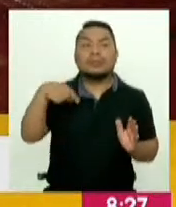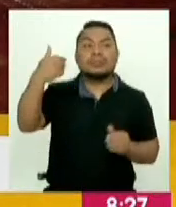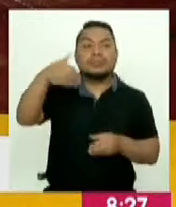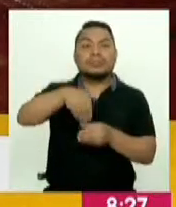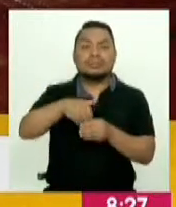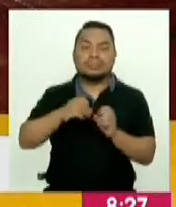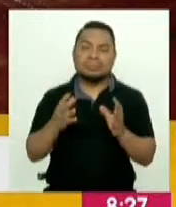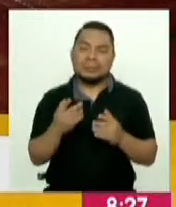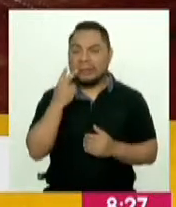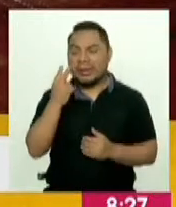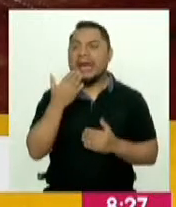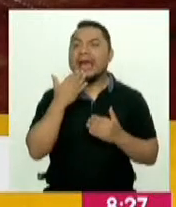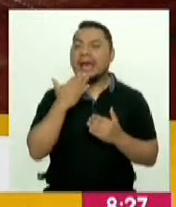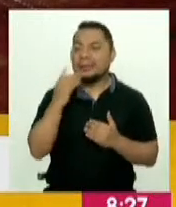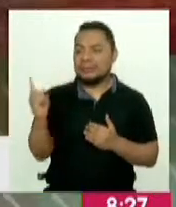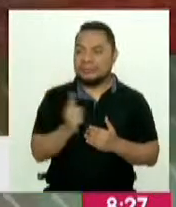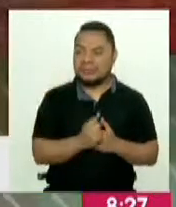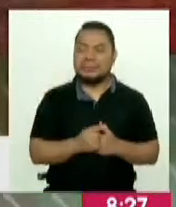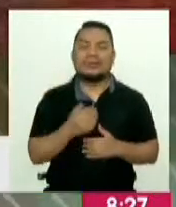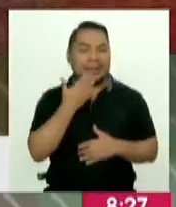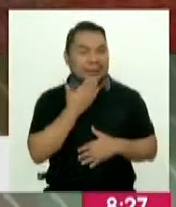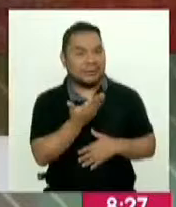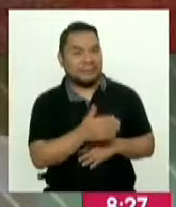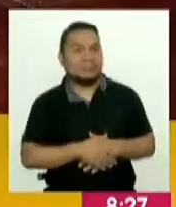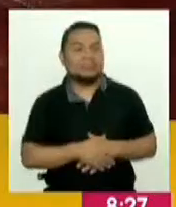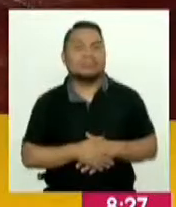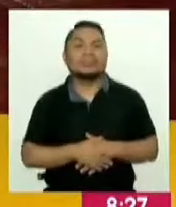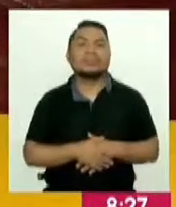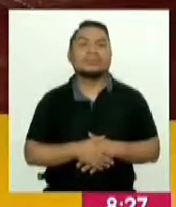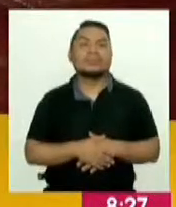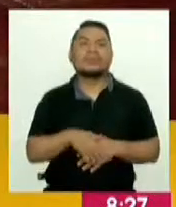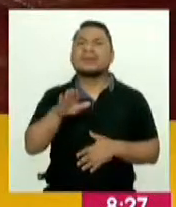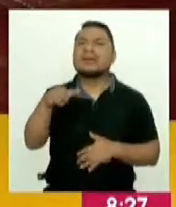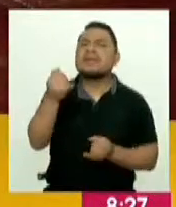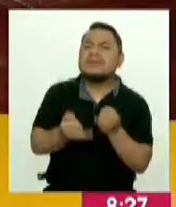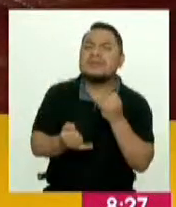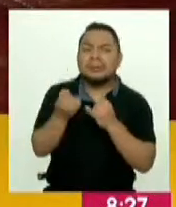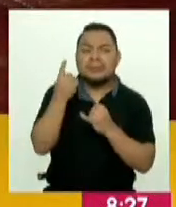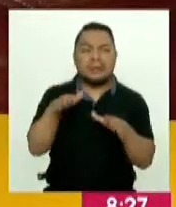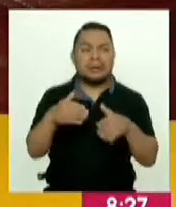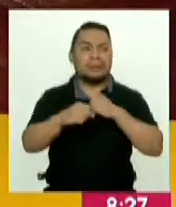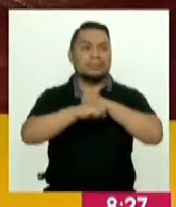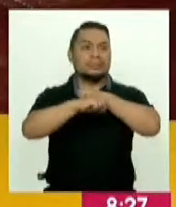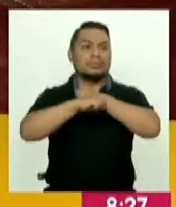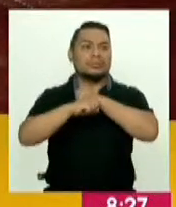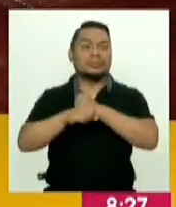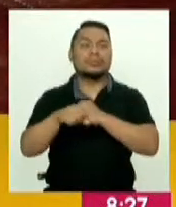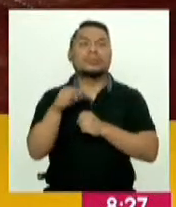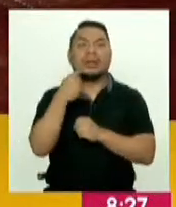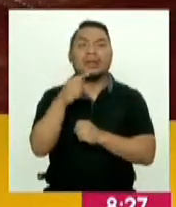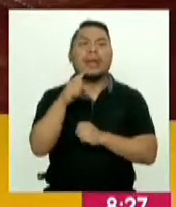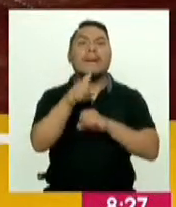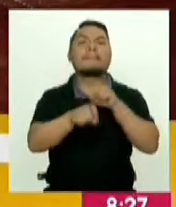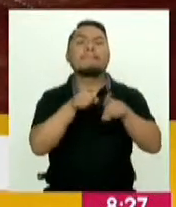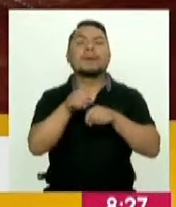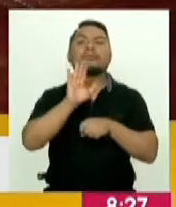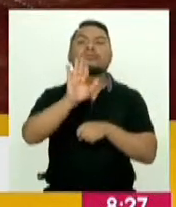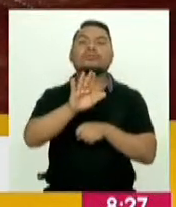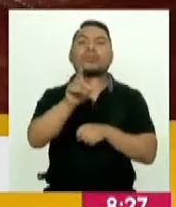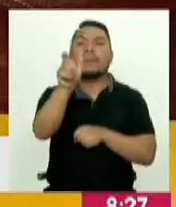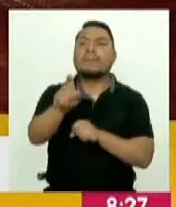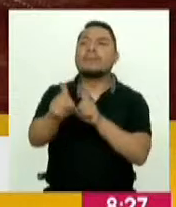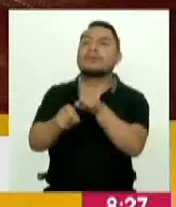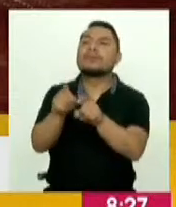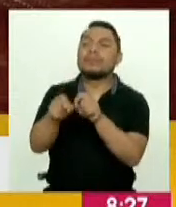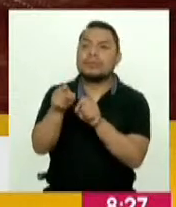próximos días. Muchas gracias por estar con nosotros esta mañana. Finalmente, entiendo que hay una campaña que se llama Pregúntale a tu candidato,